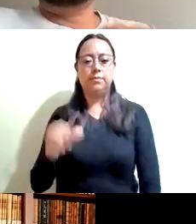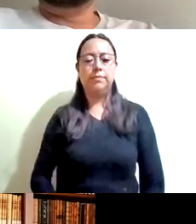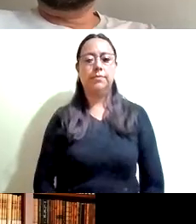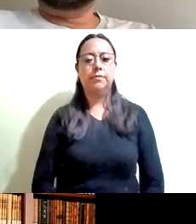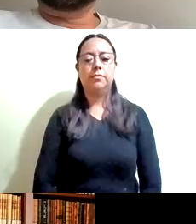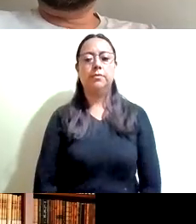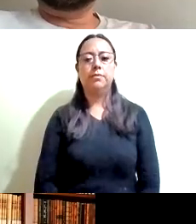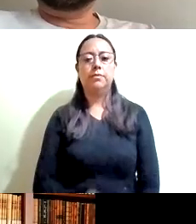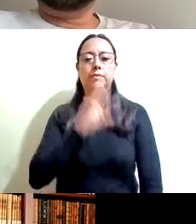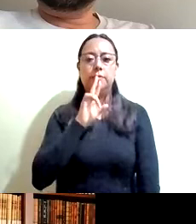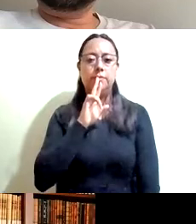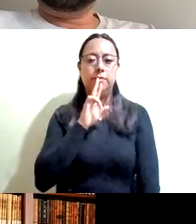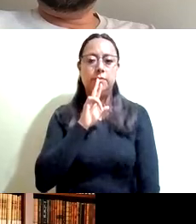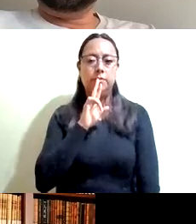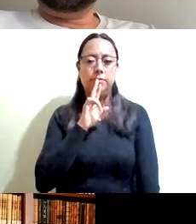Marta Ávila,